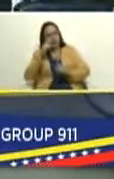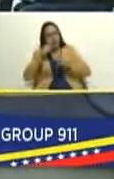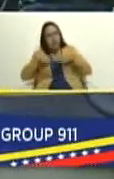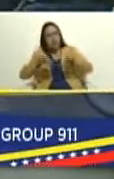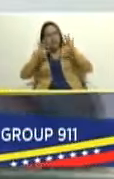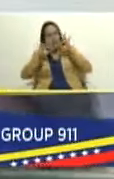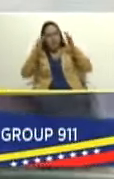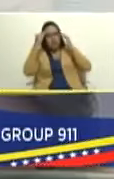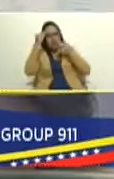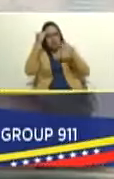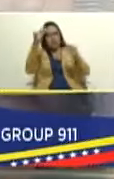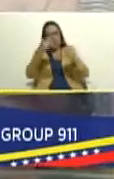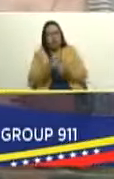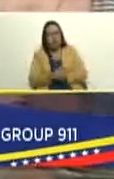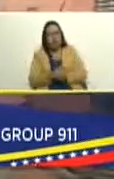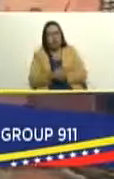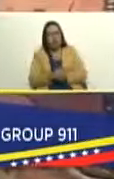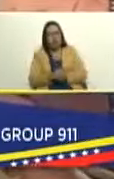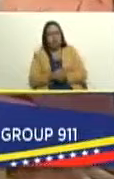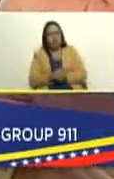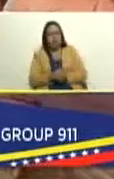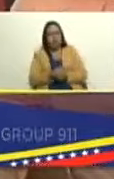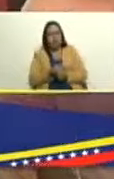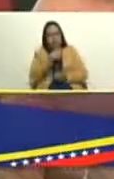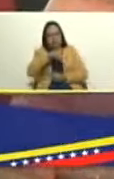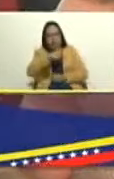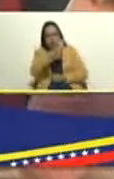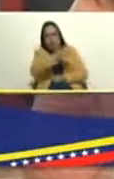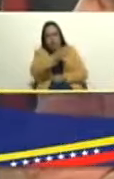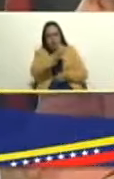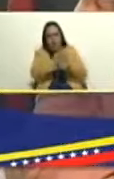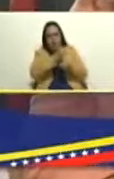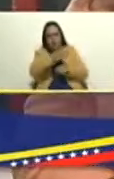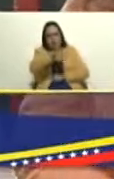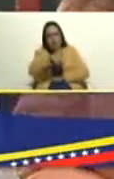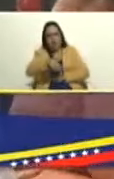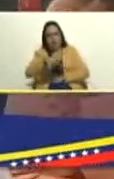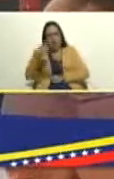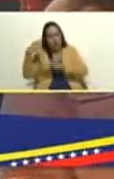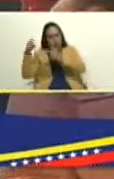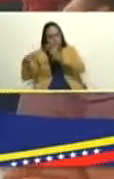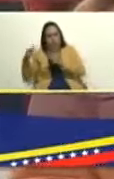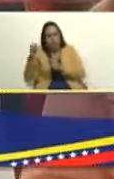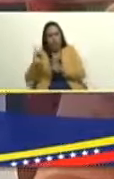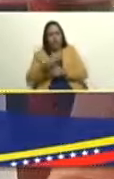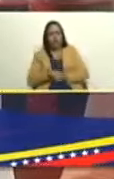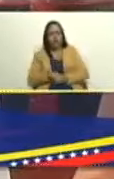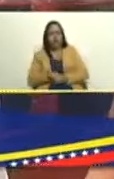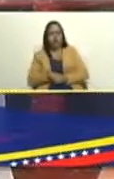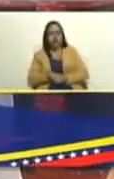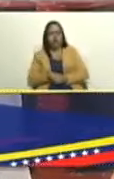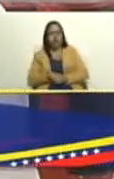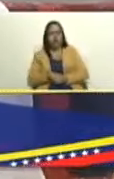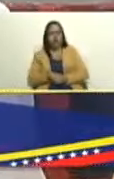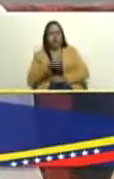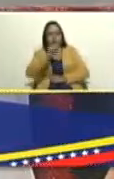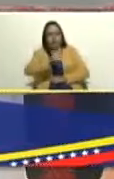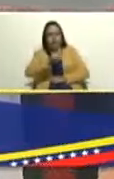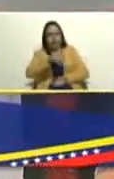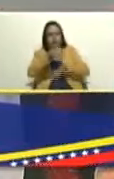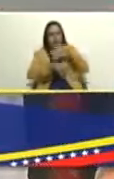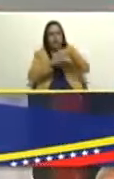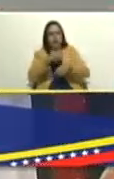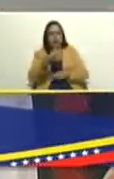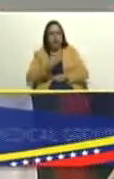caluroso por parte y el resto de los colegas y personal de salud que cuenta el centro. Ciertamente, como dice la alcaldesa,